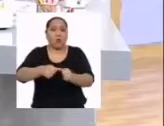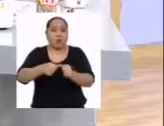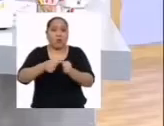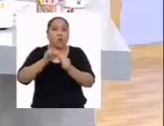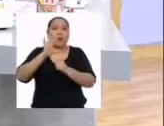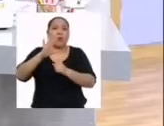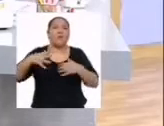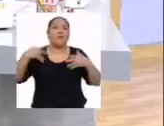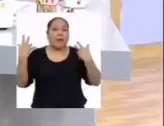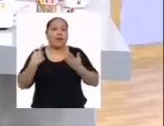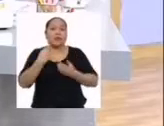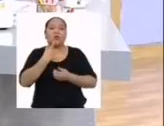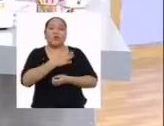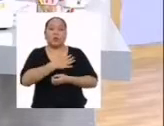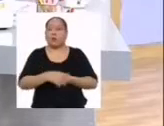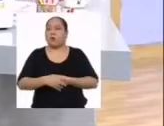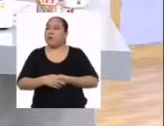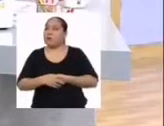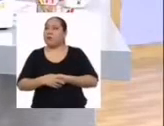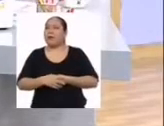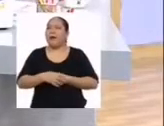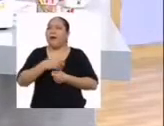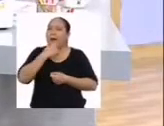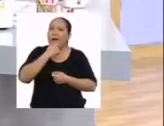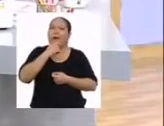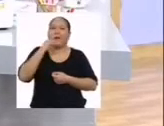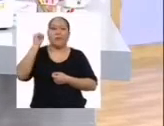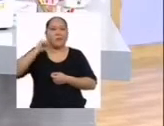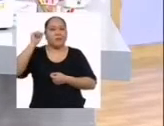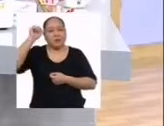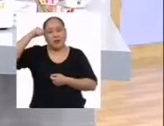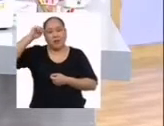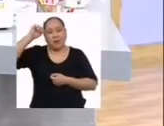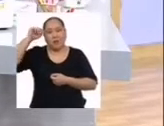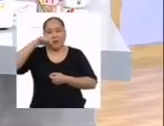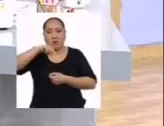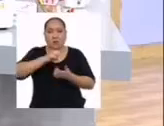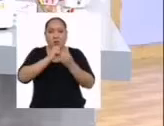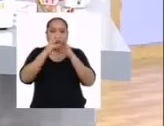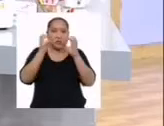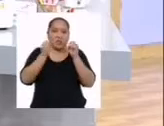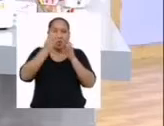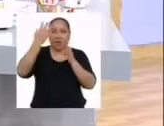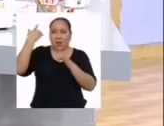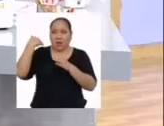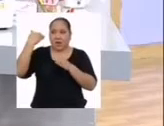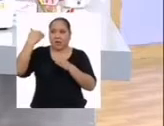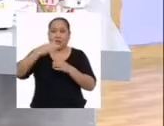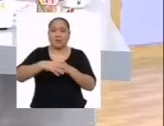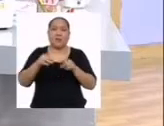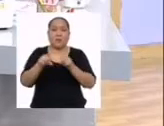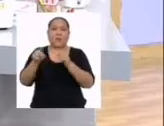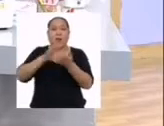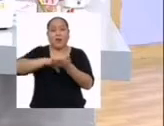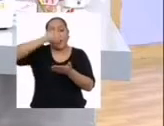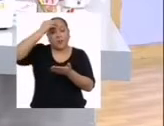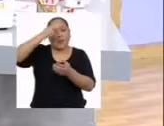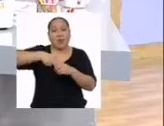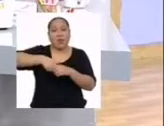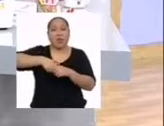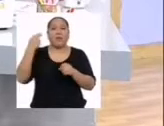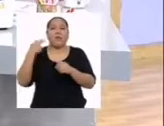secundaria. ¡Wow! Recuerdo que en estos días también estuvimos aprendiendo sobre la deserción escolar y con lo que